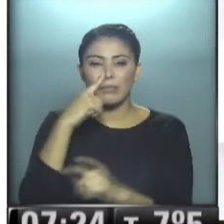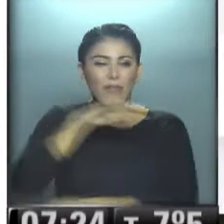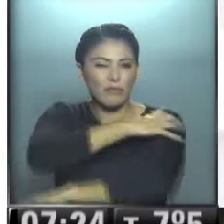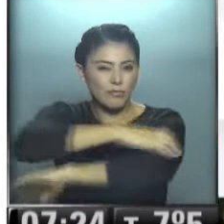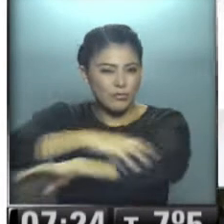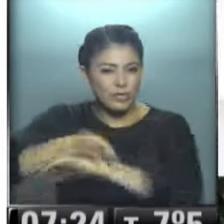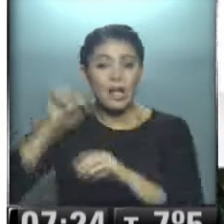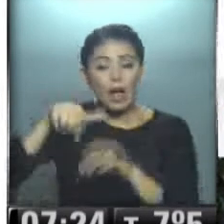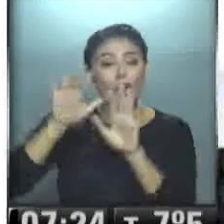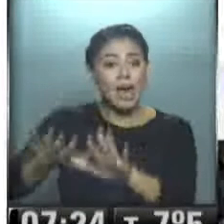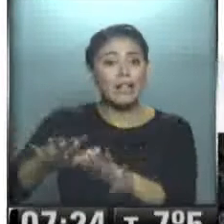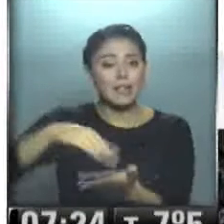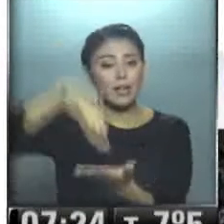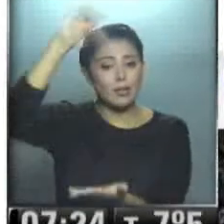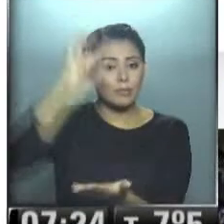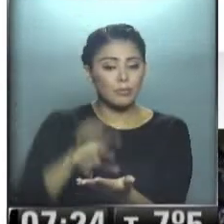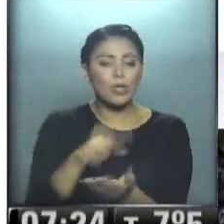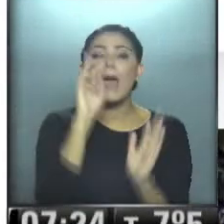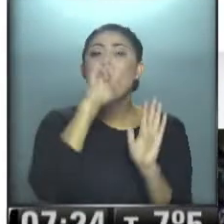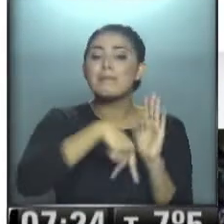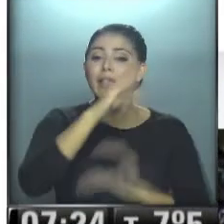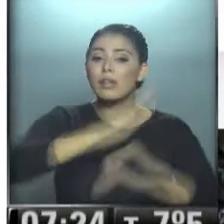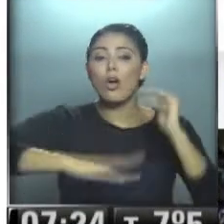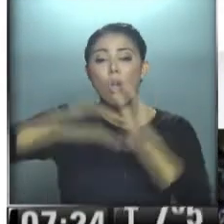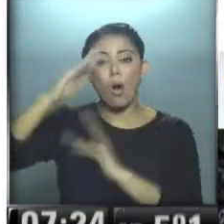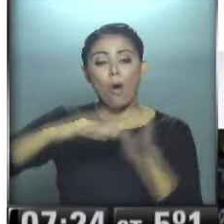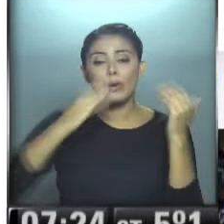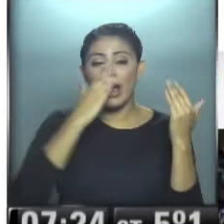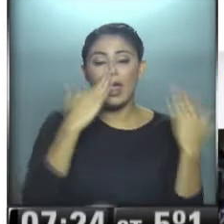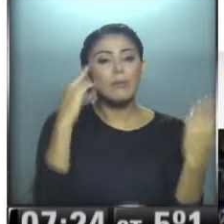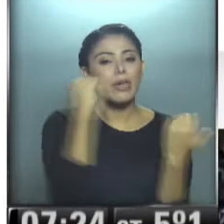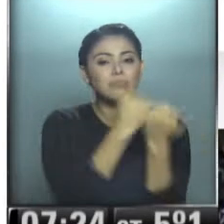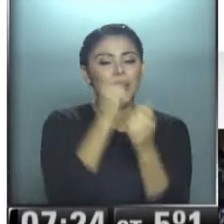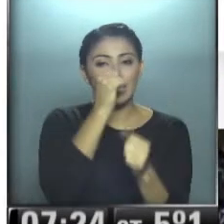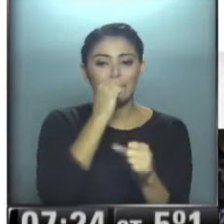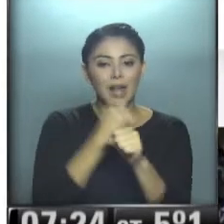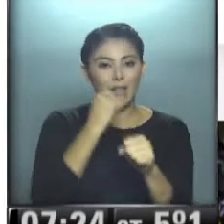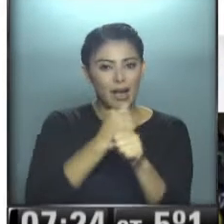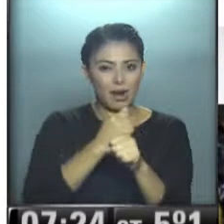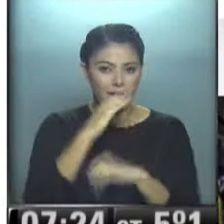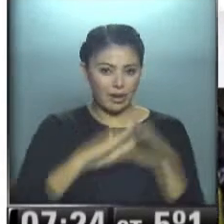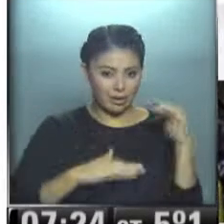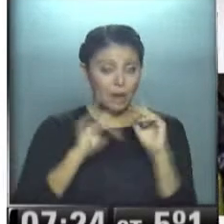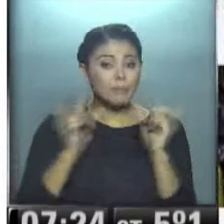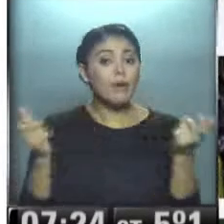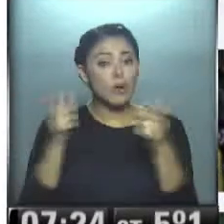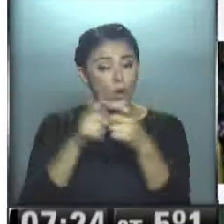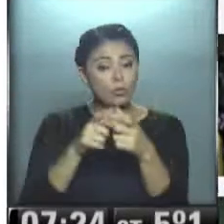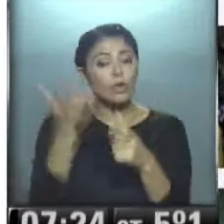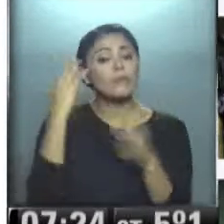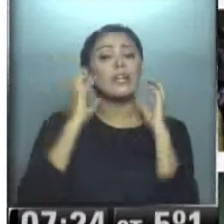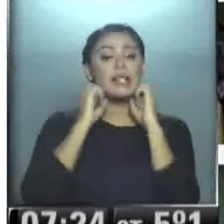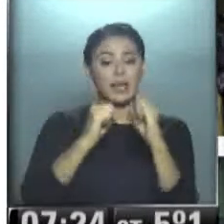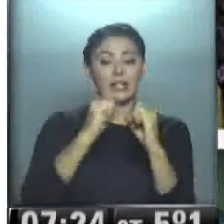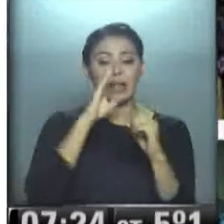acampan el obelisco un plan de obras y la posibilidad de consensuar trabajo de infraestructura la reunión se concretó una secretaria de